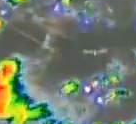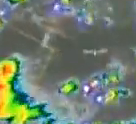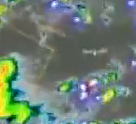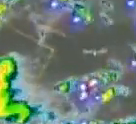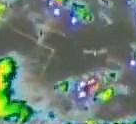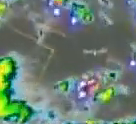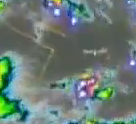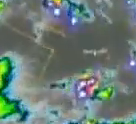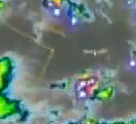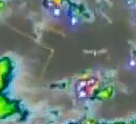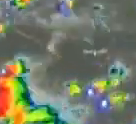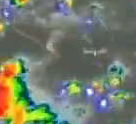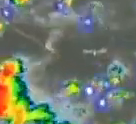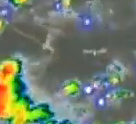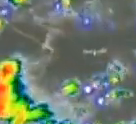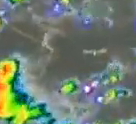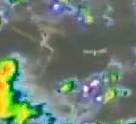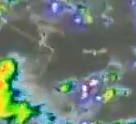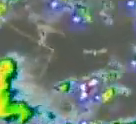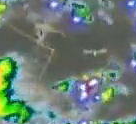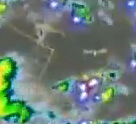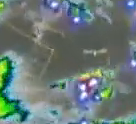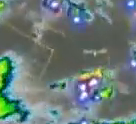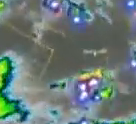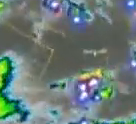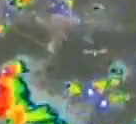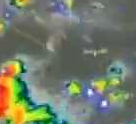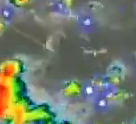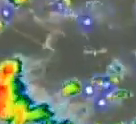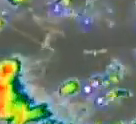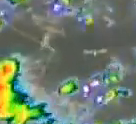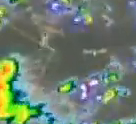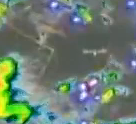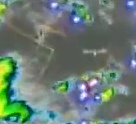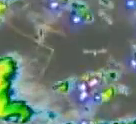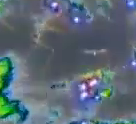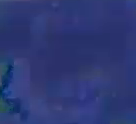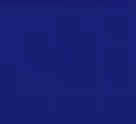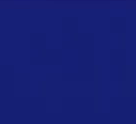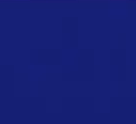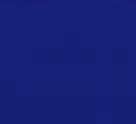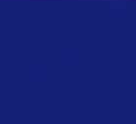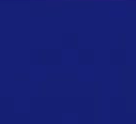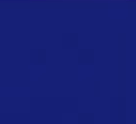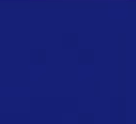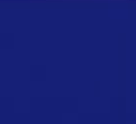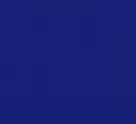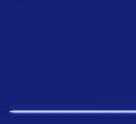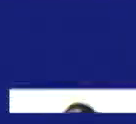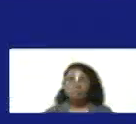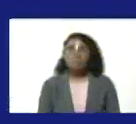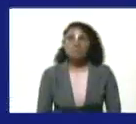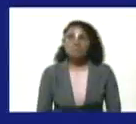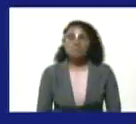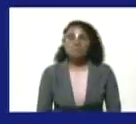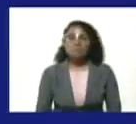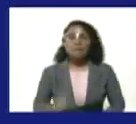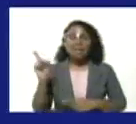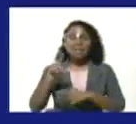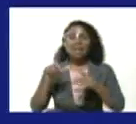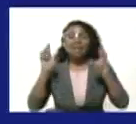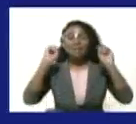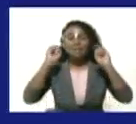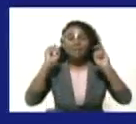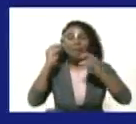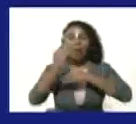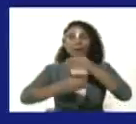40. La 39 se disipó, mi comandante. Está bien. Venía avanzando y no consiguió condiciones favorables. Y la zona de convergencia, lo que